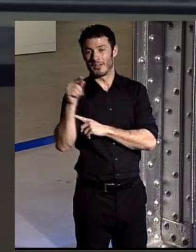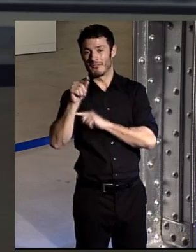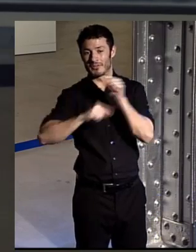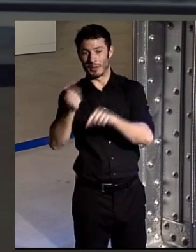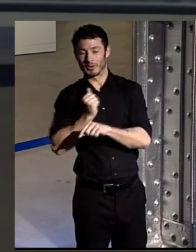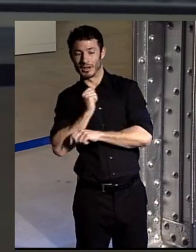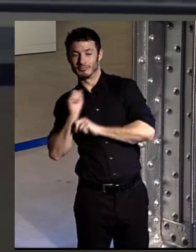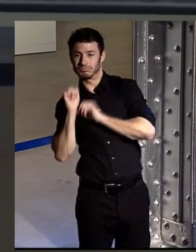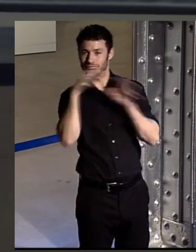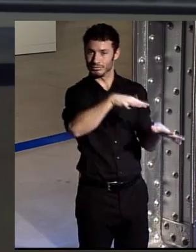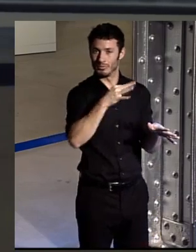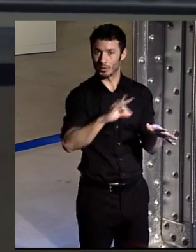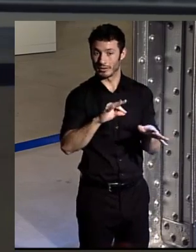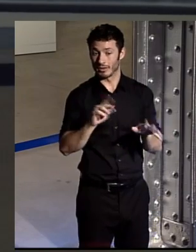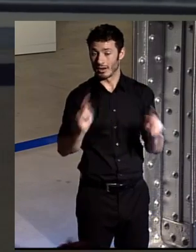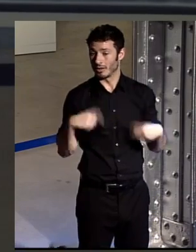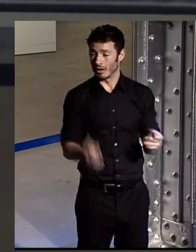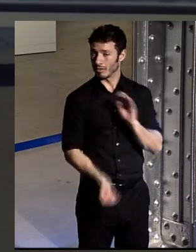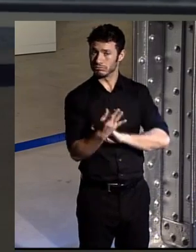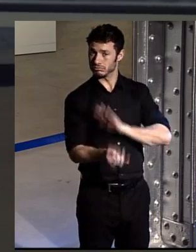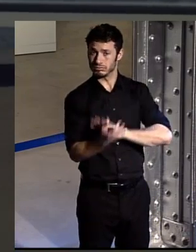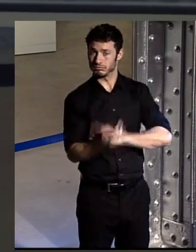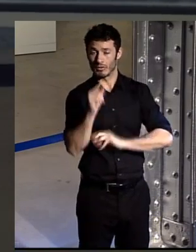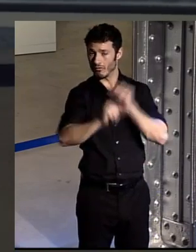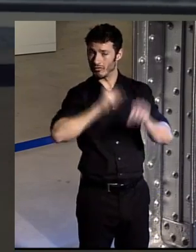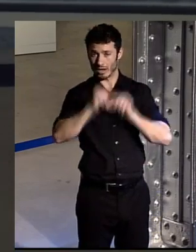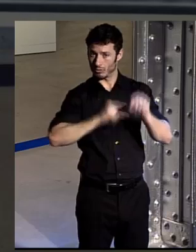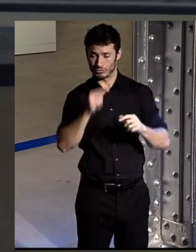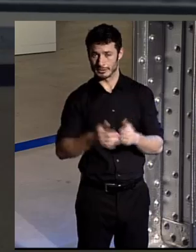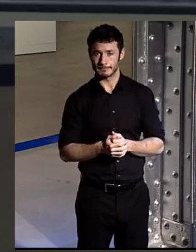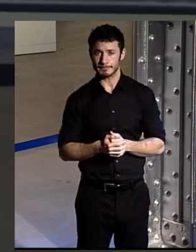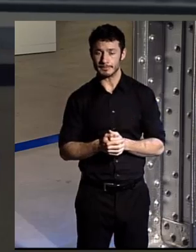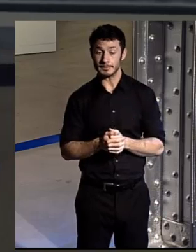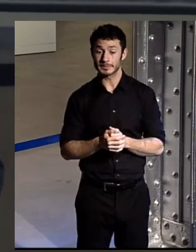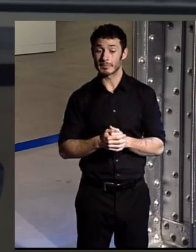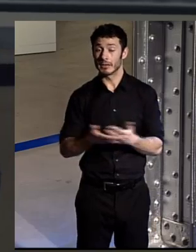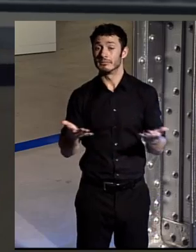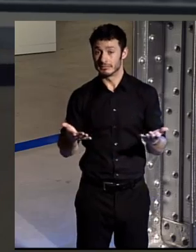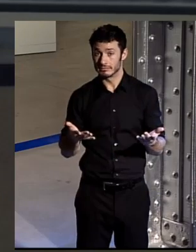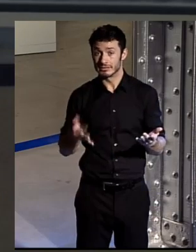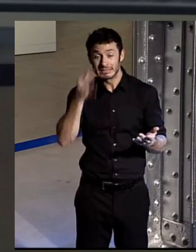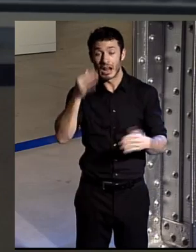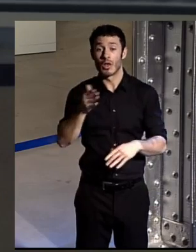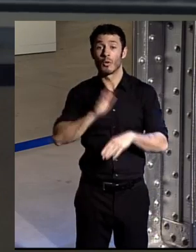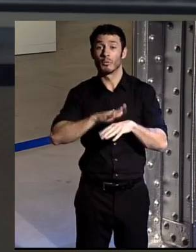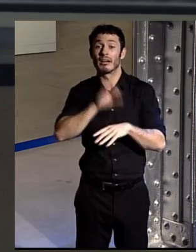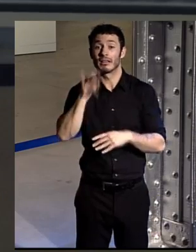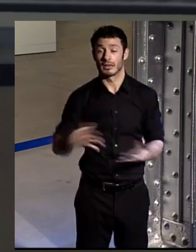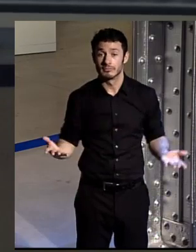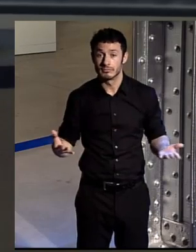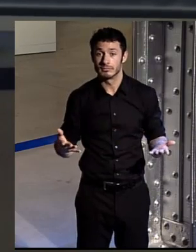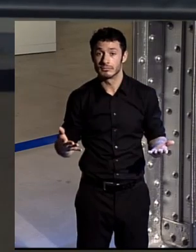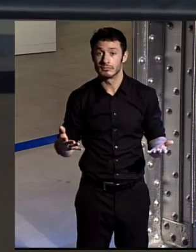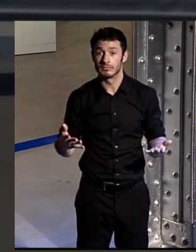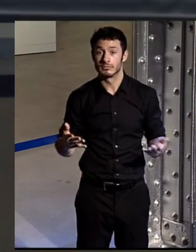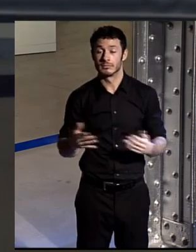este tipo de virus emergentes o reemergentes. Por lo tanto, ¿quién tiene la culpa del Zika? La culpa del Zika